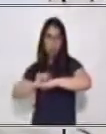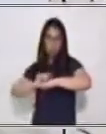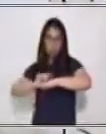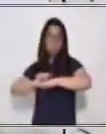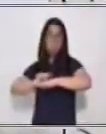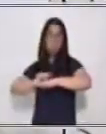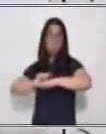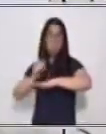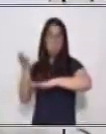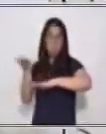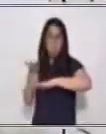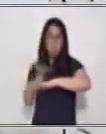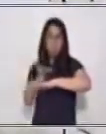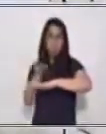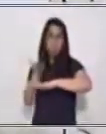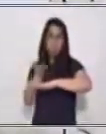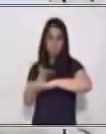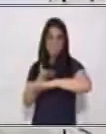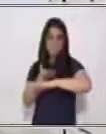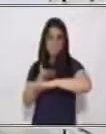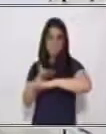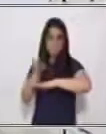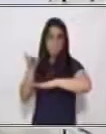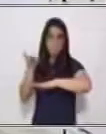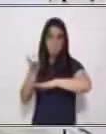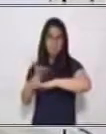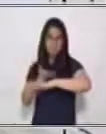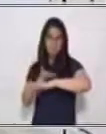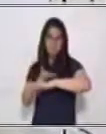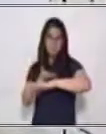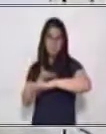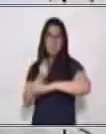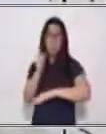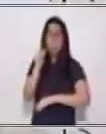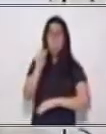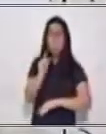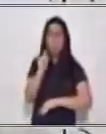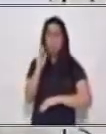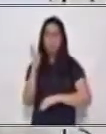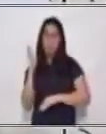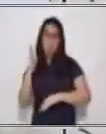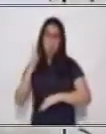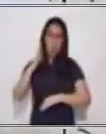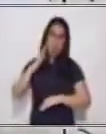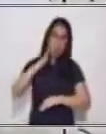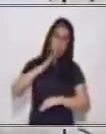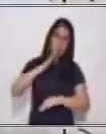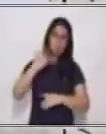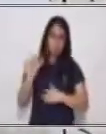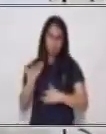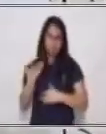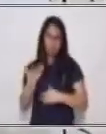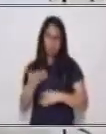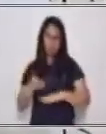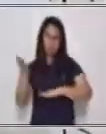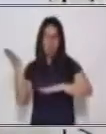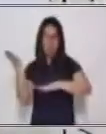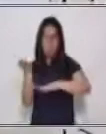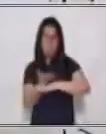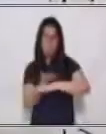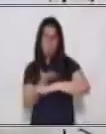forma la figura que se llama, ¿cuál observamos ahí? Correcto, Elipse. La